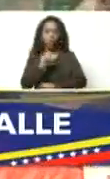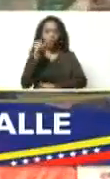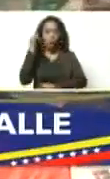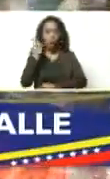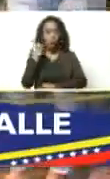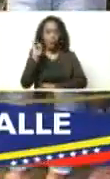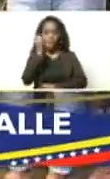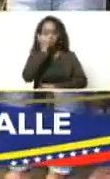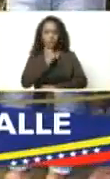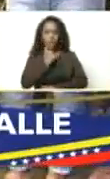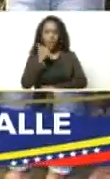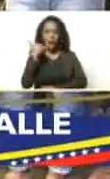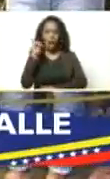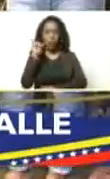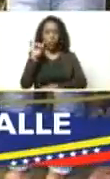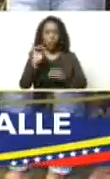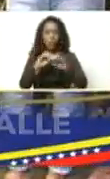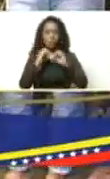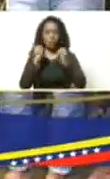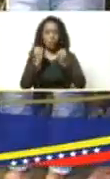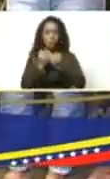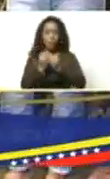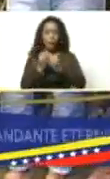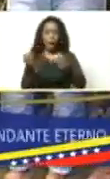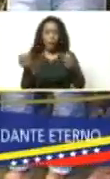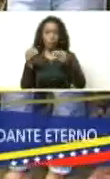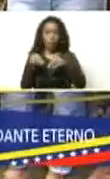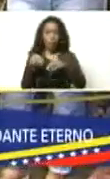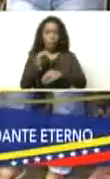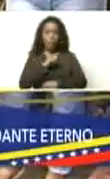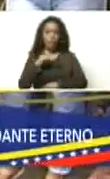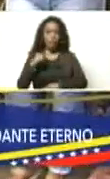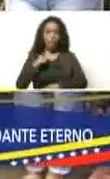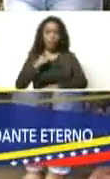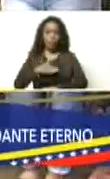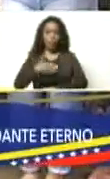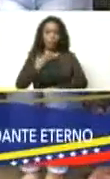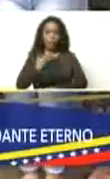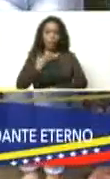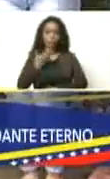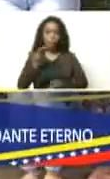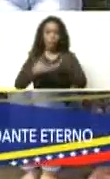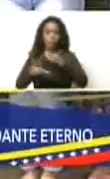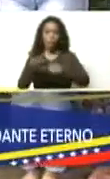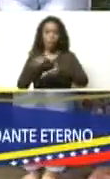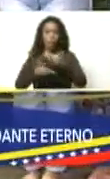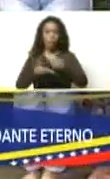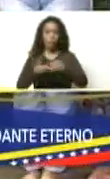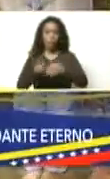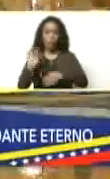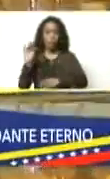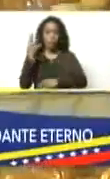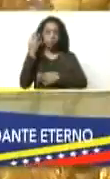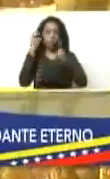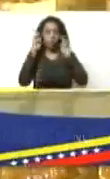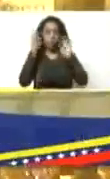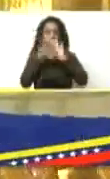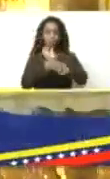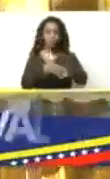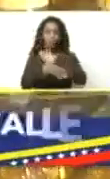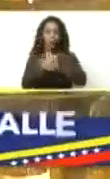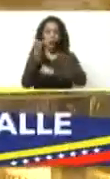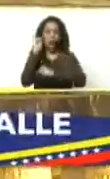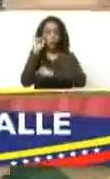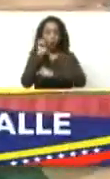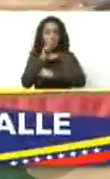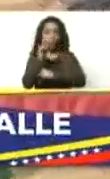en Valencia, que tiene una sala de matanza en convenio con un privado, de manera que podamos intercambiar. El cuarto vértice tiene que